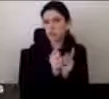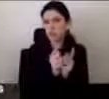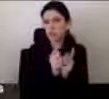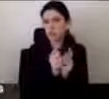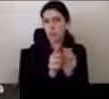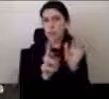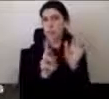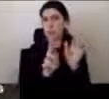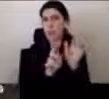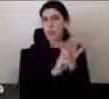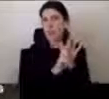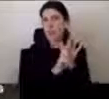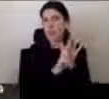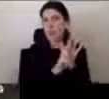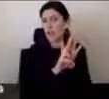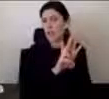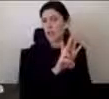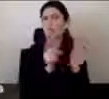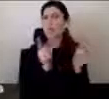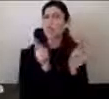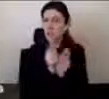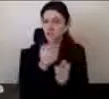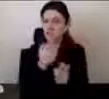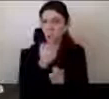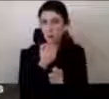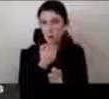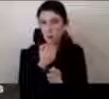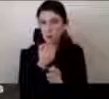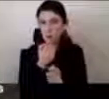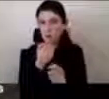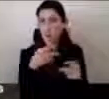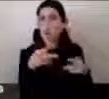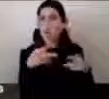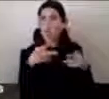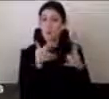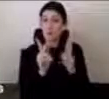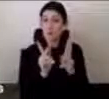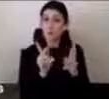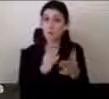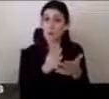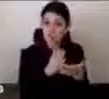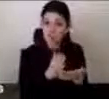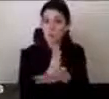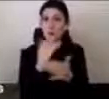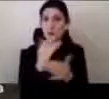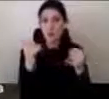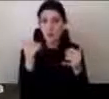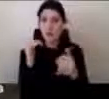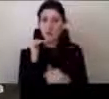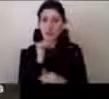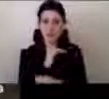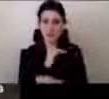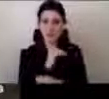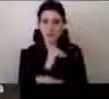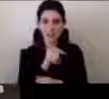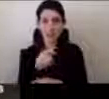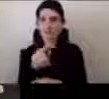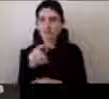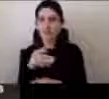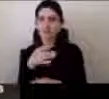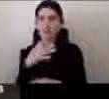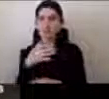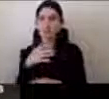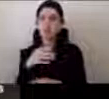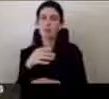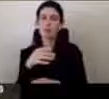muy pocas páginas, lo que permite que podamos empezar a jugar inmediatamente. Son ideales para la familia, para